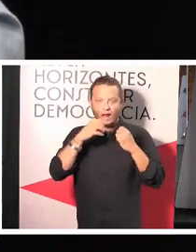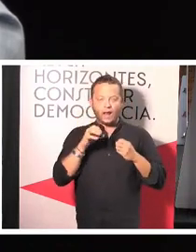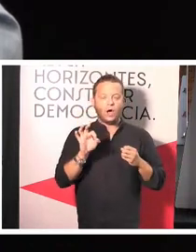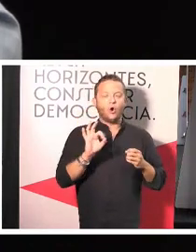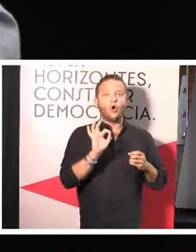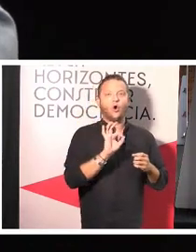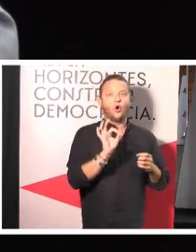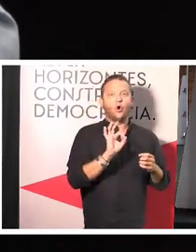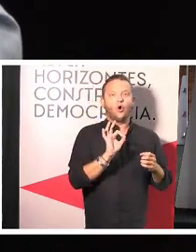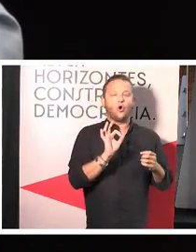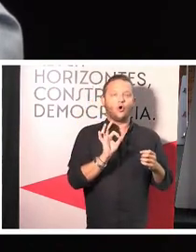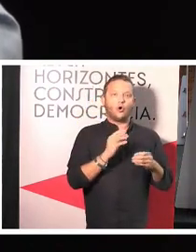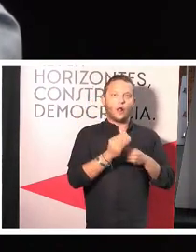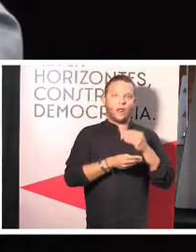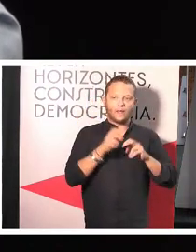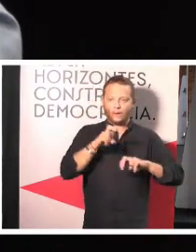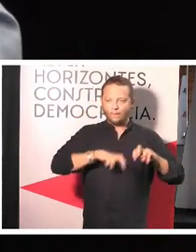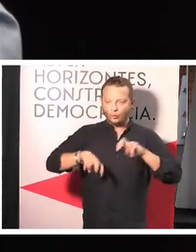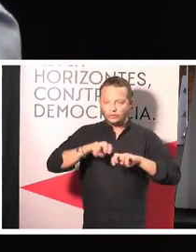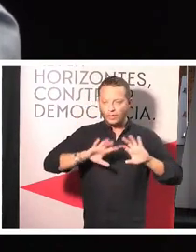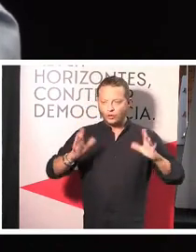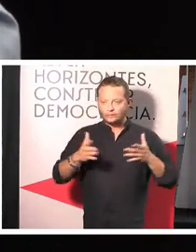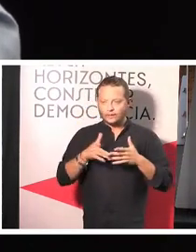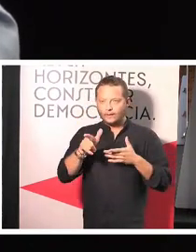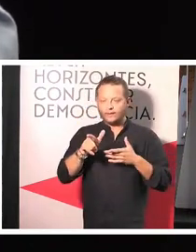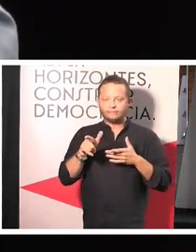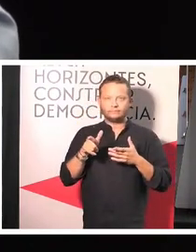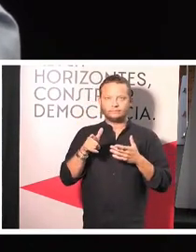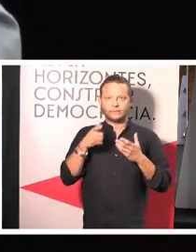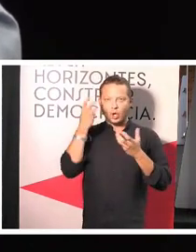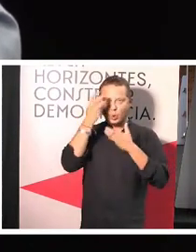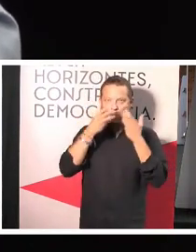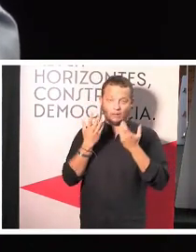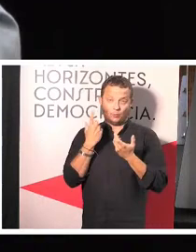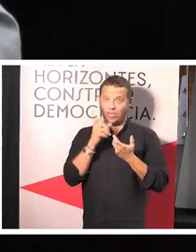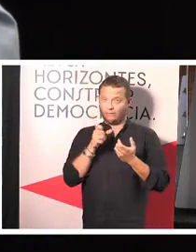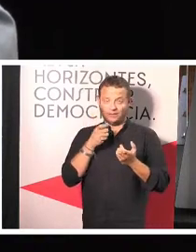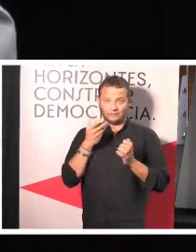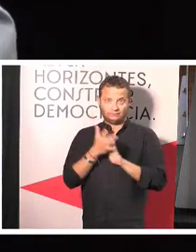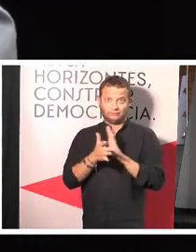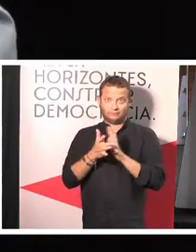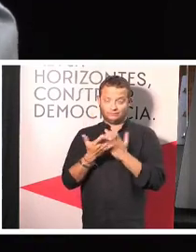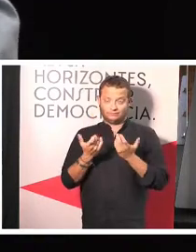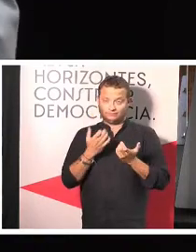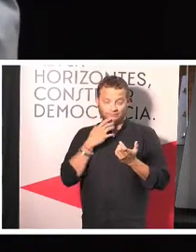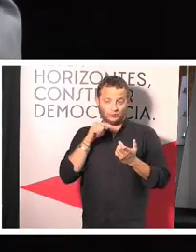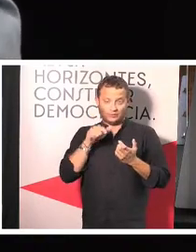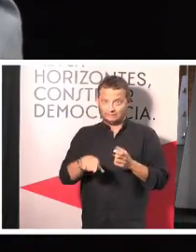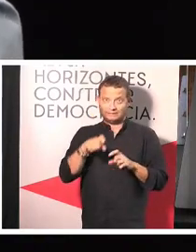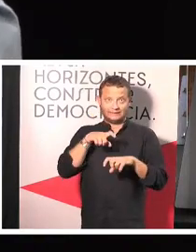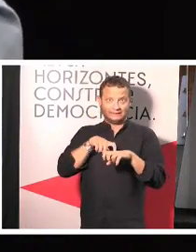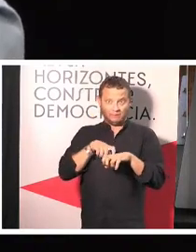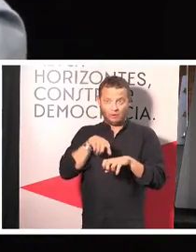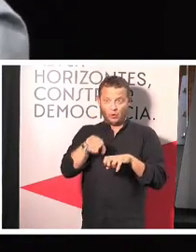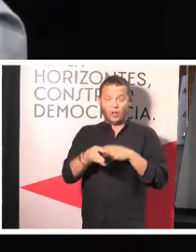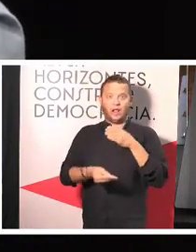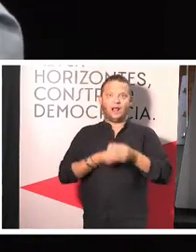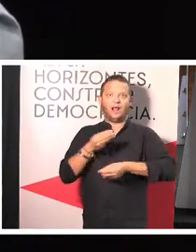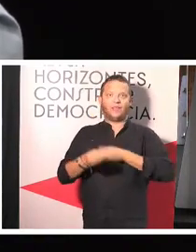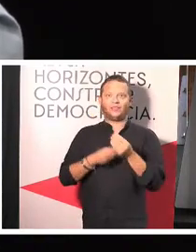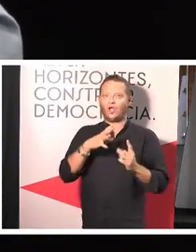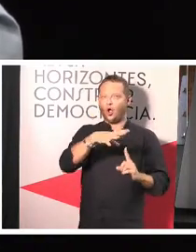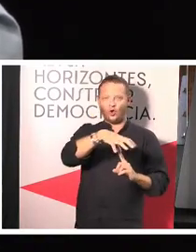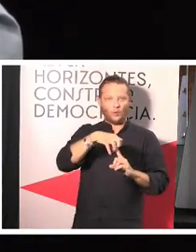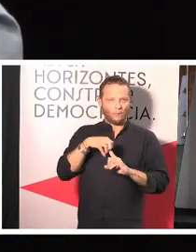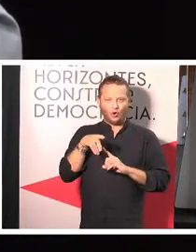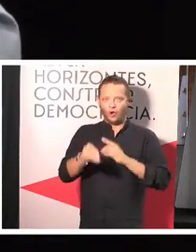hora de hablar de buscadores en Internet, pues no hay ni que comentarla, ¿no? Porque, en fin, es el caso típico, ¿no? De